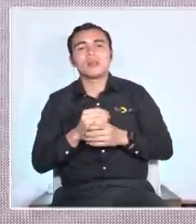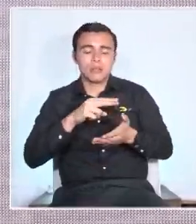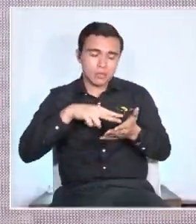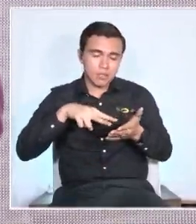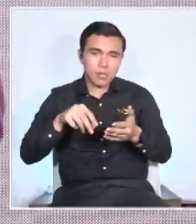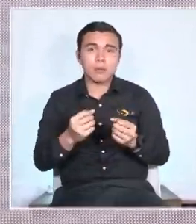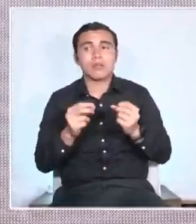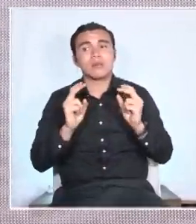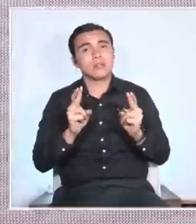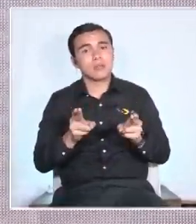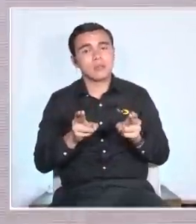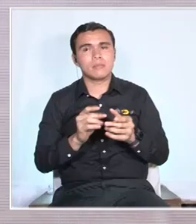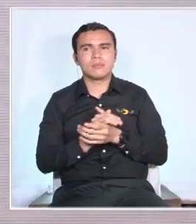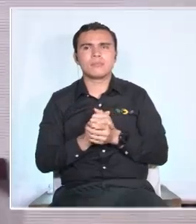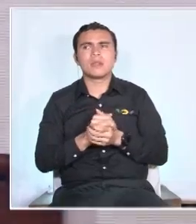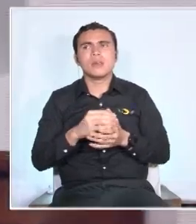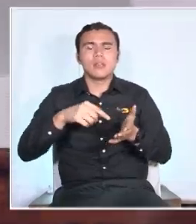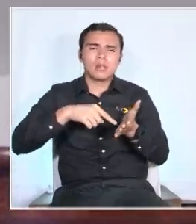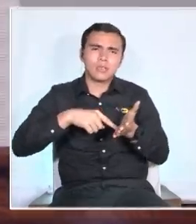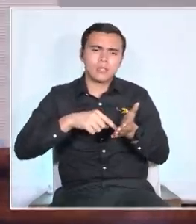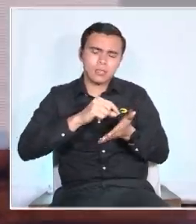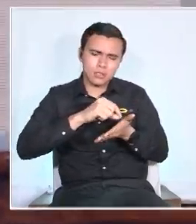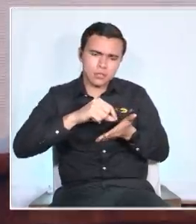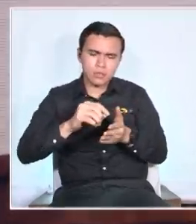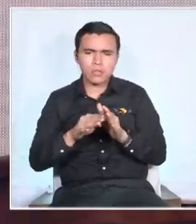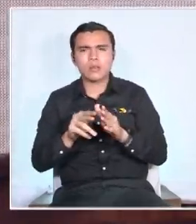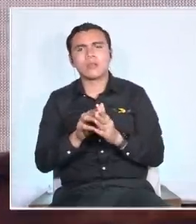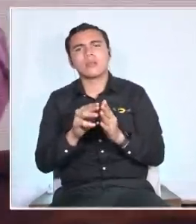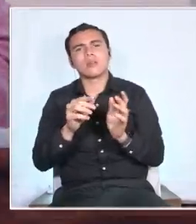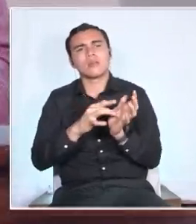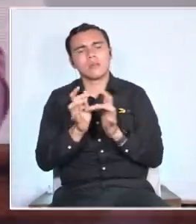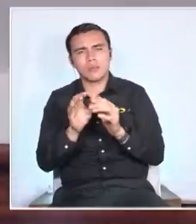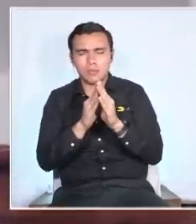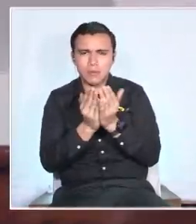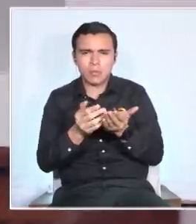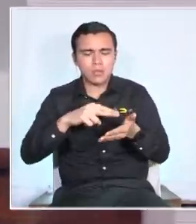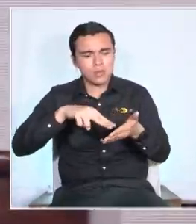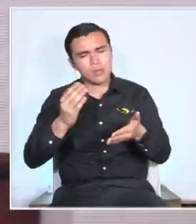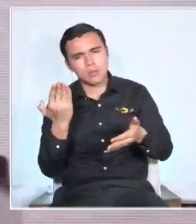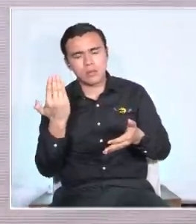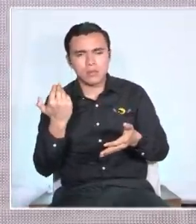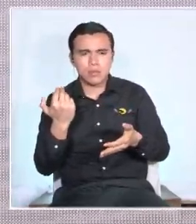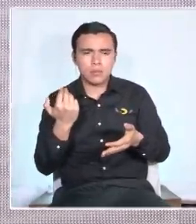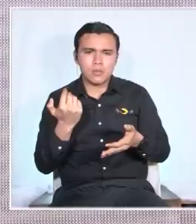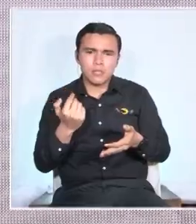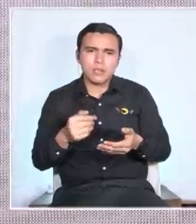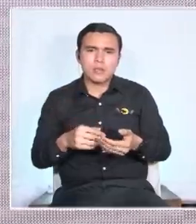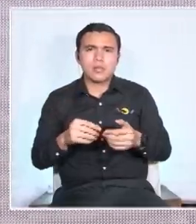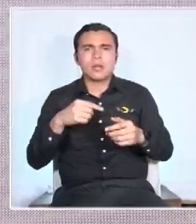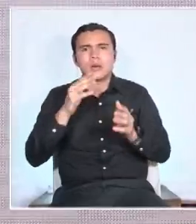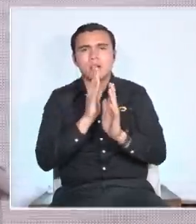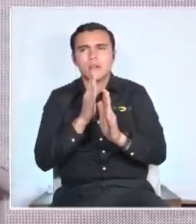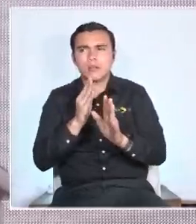rápidamente. Esta escritura bíblica que hemos leído habla acerca del